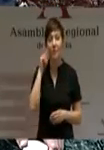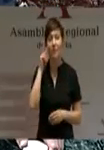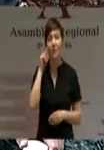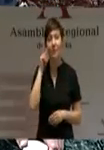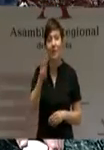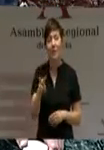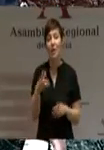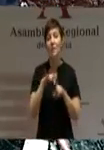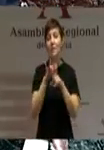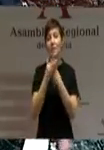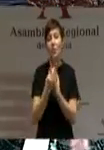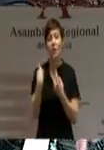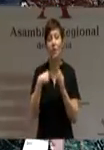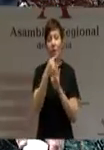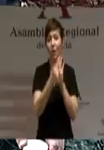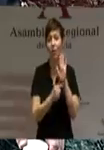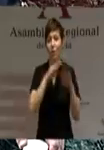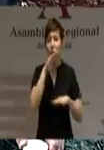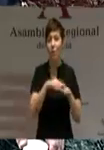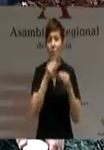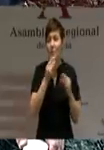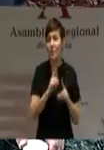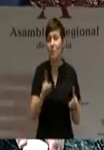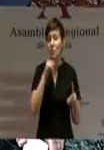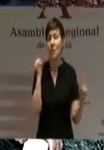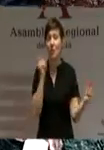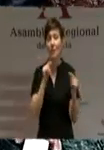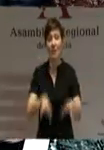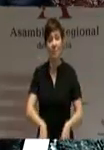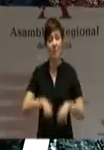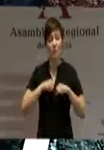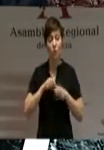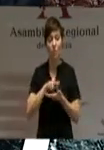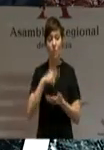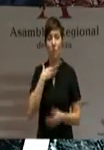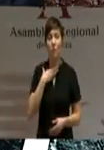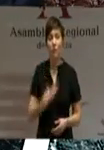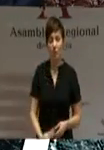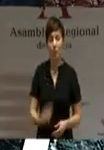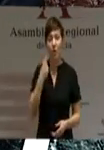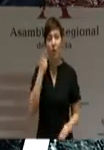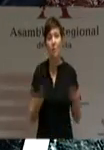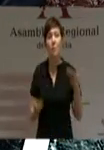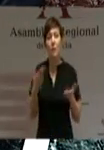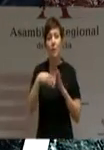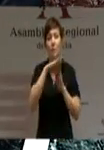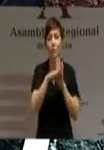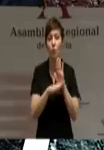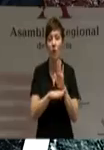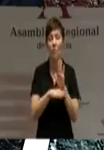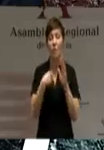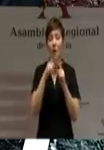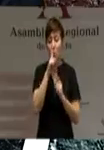de investidura y debate del Estado de la región, balance y, al tiempo, programa para apenas un año